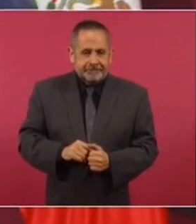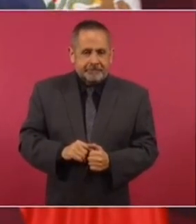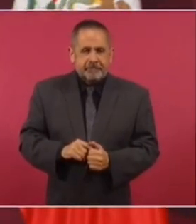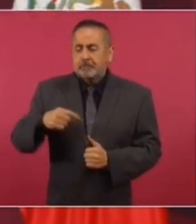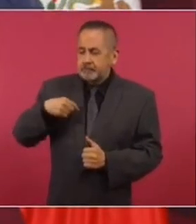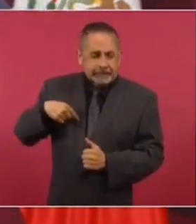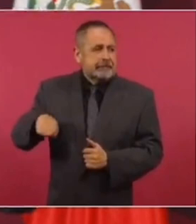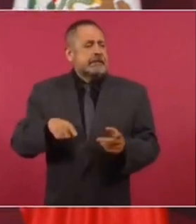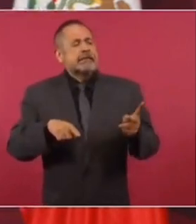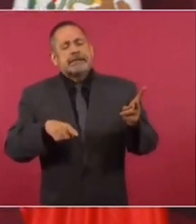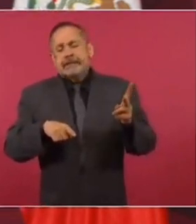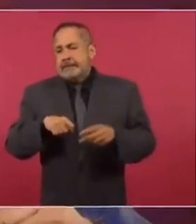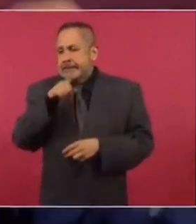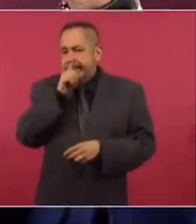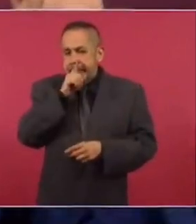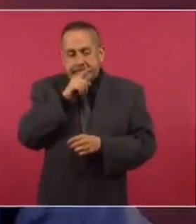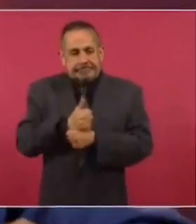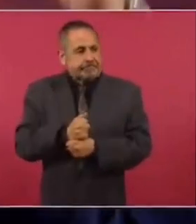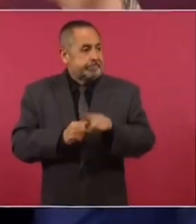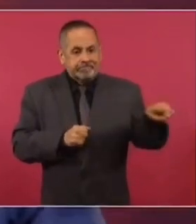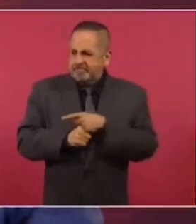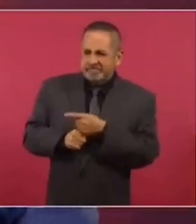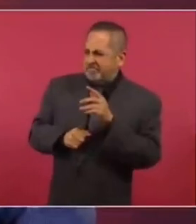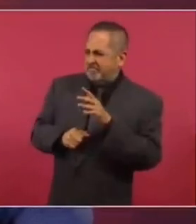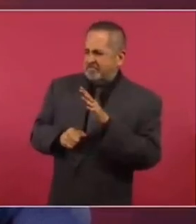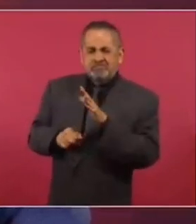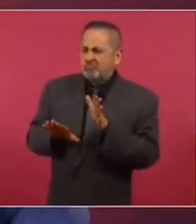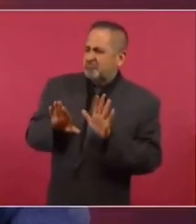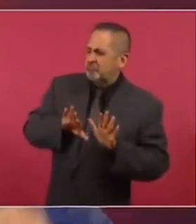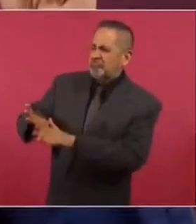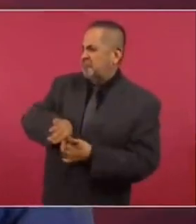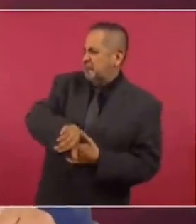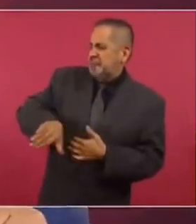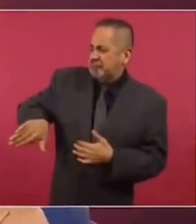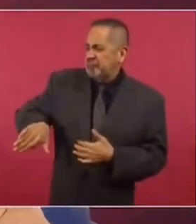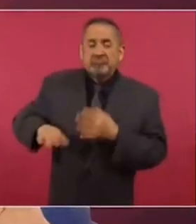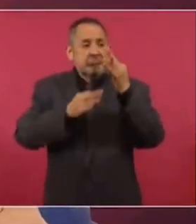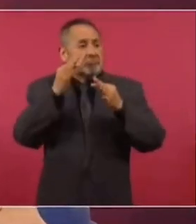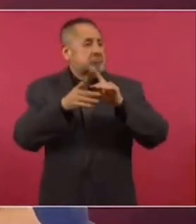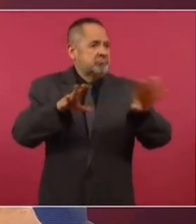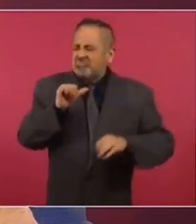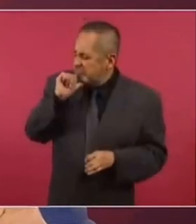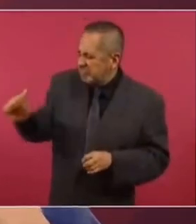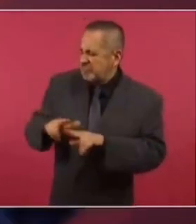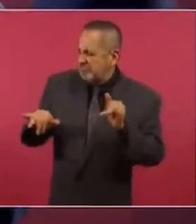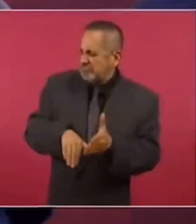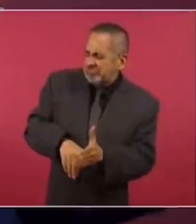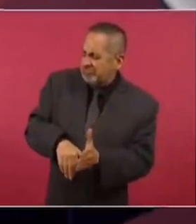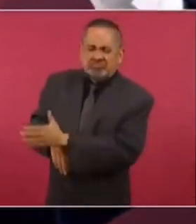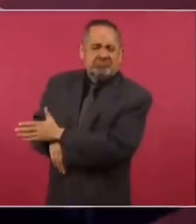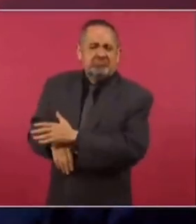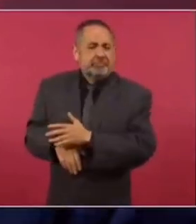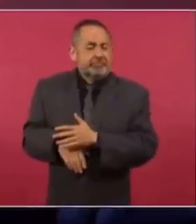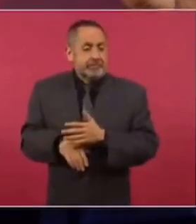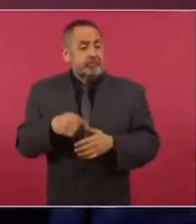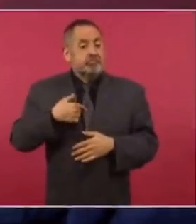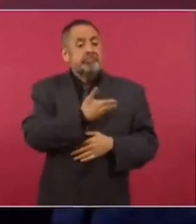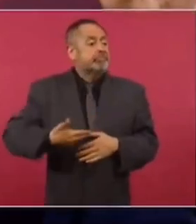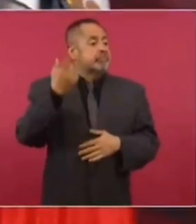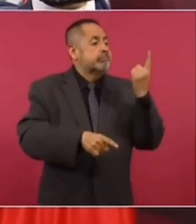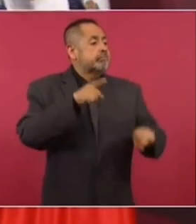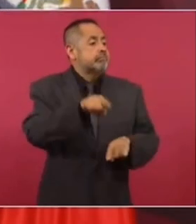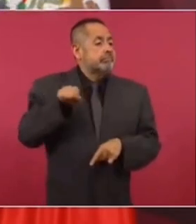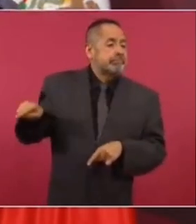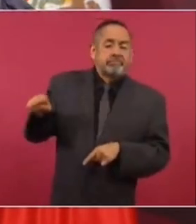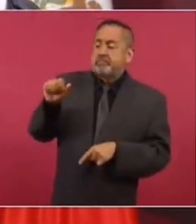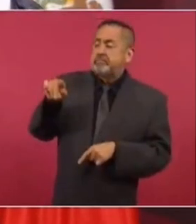Yo padezco en ese entonces de un linchamiento mediático extremo. De todos los medios de información, por consigna, una guerra